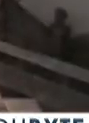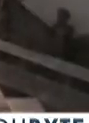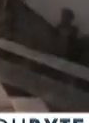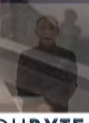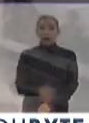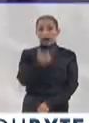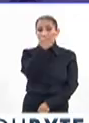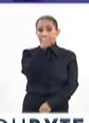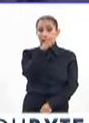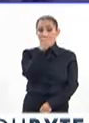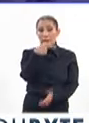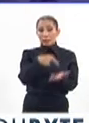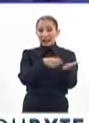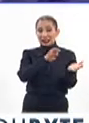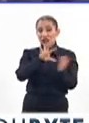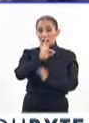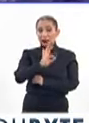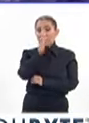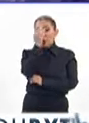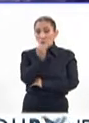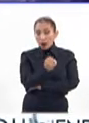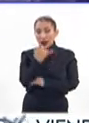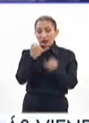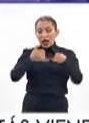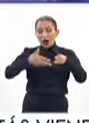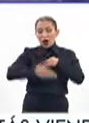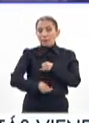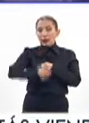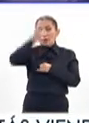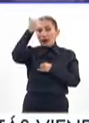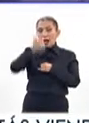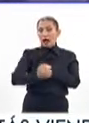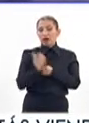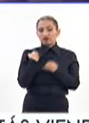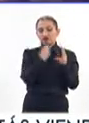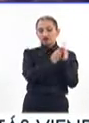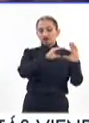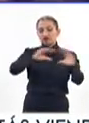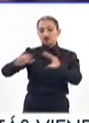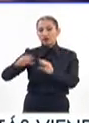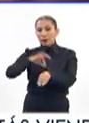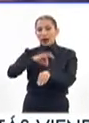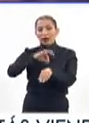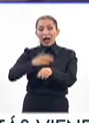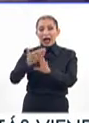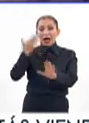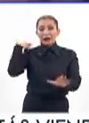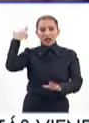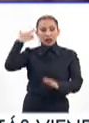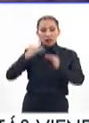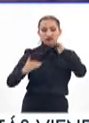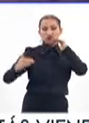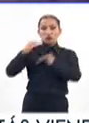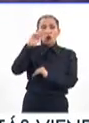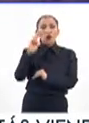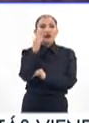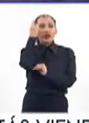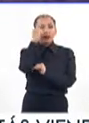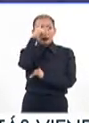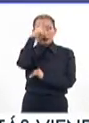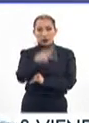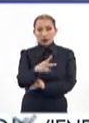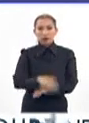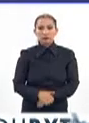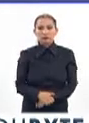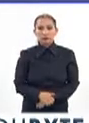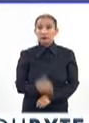El 7 de enero de 1579 se inauguró la primera cátedra de medicina en la entonces Real y Pontificia Universidad de